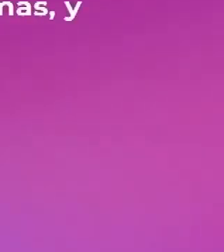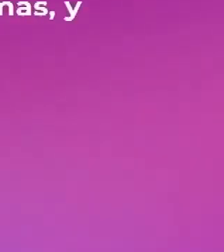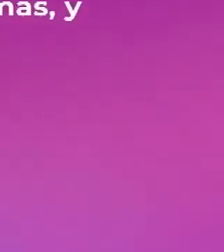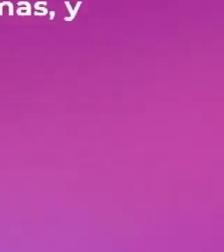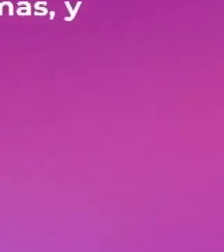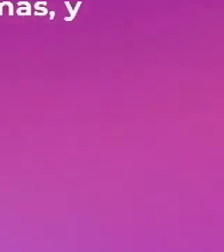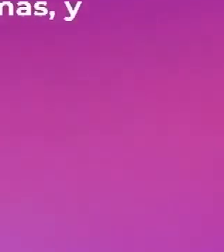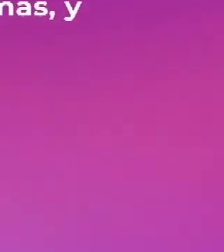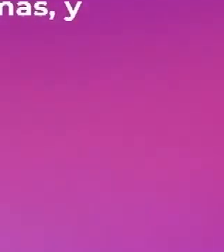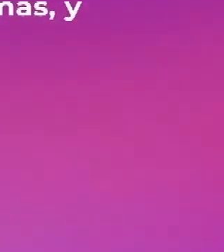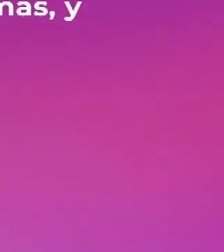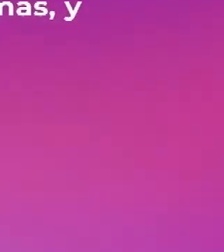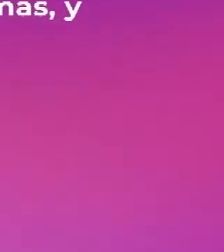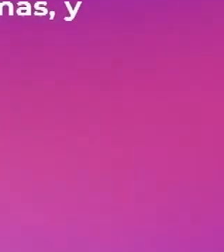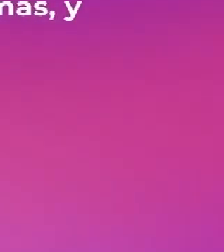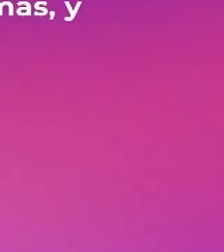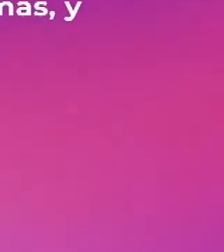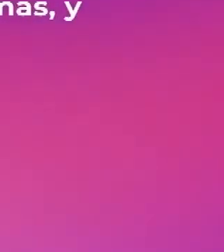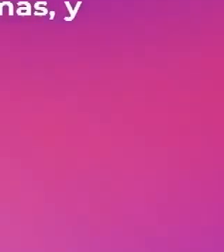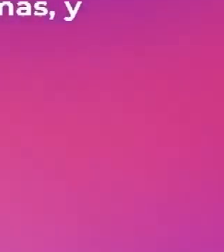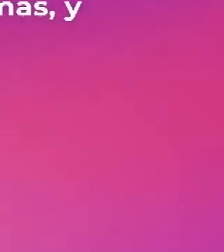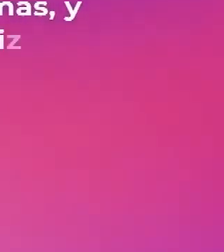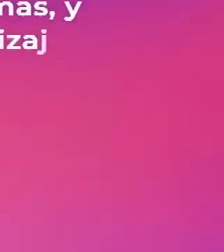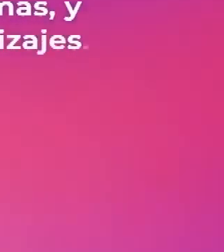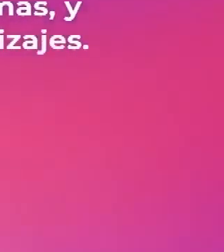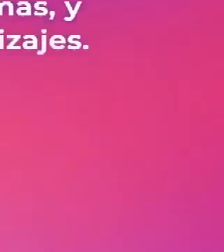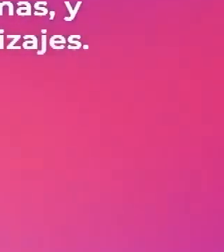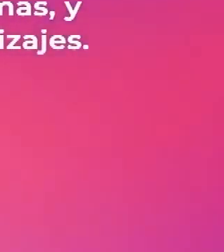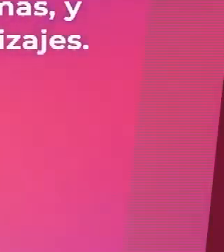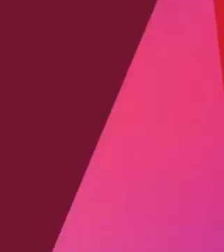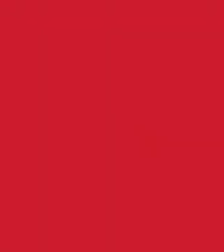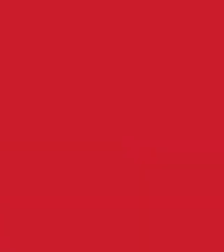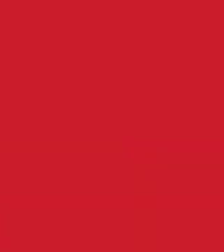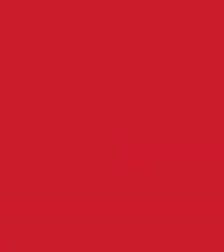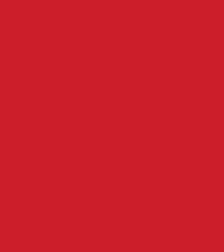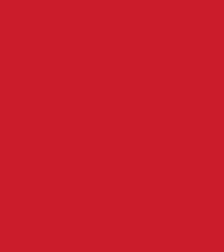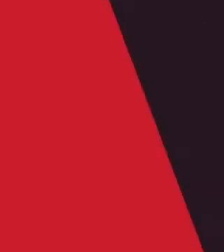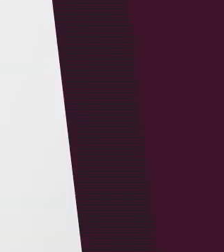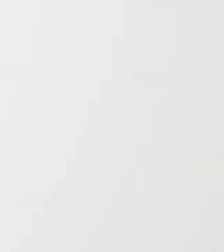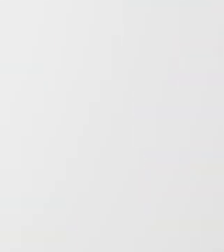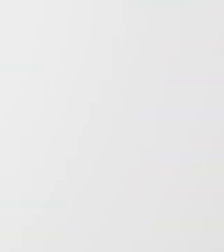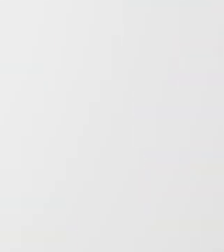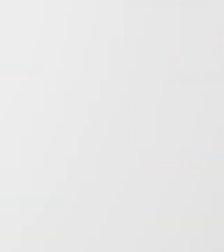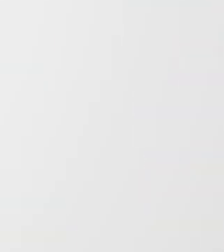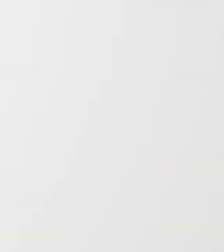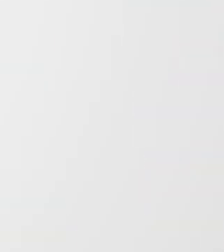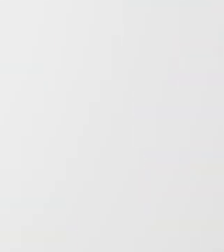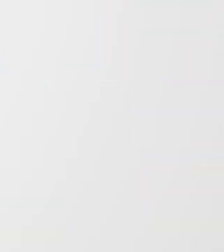programas y además encontrarás actividades para fortalecer tus aprendizajes.